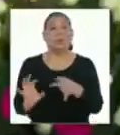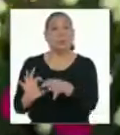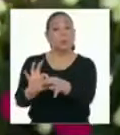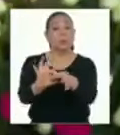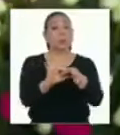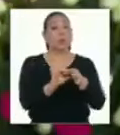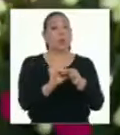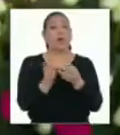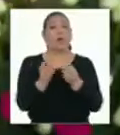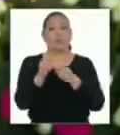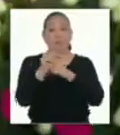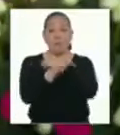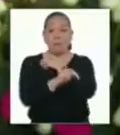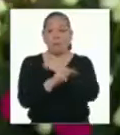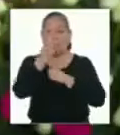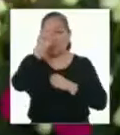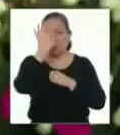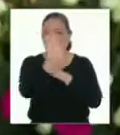unidos como nación.